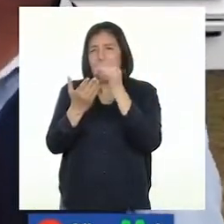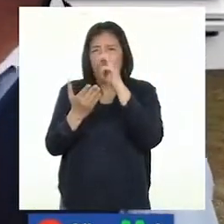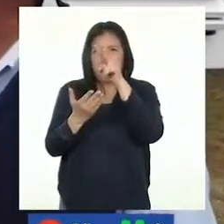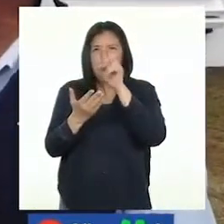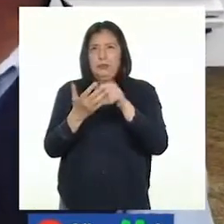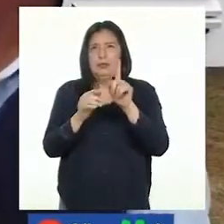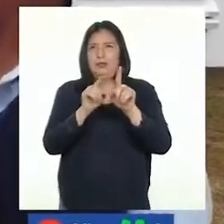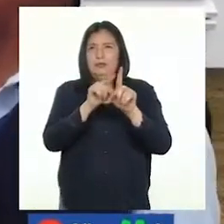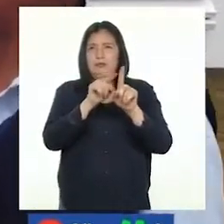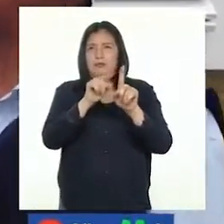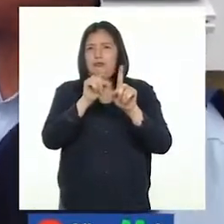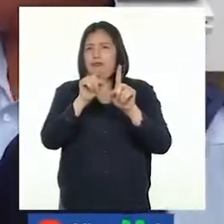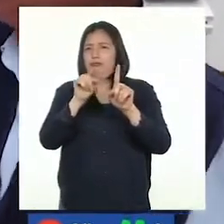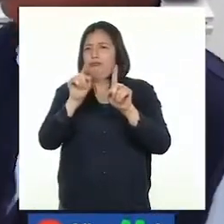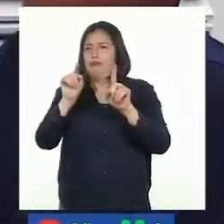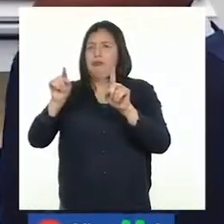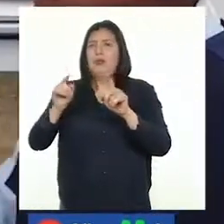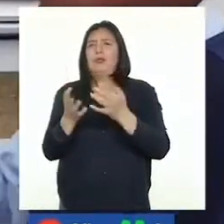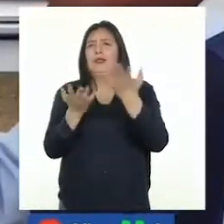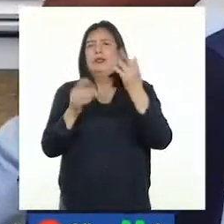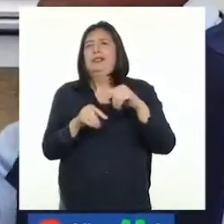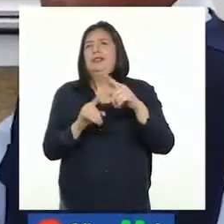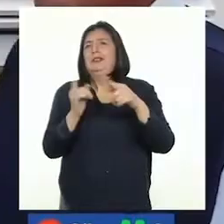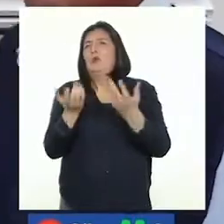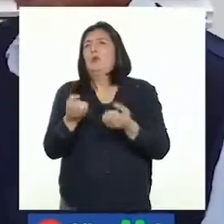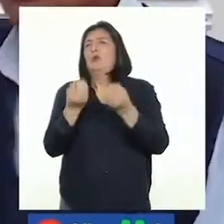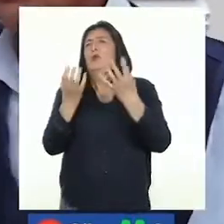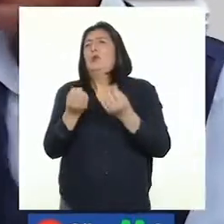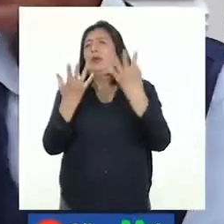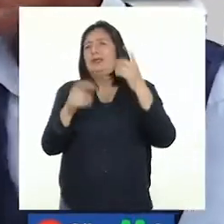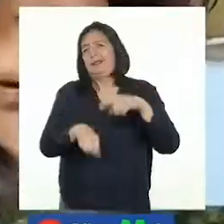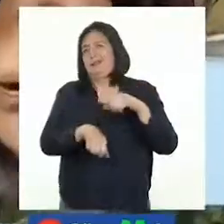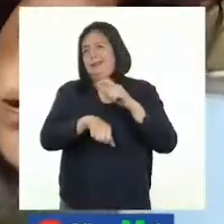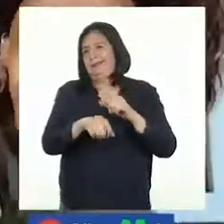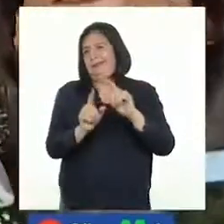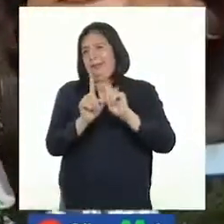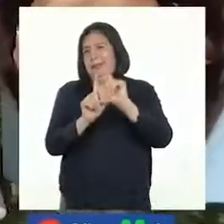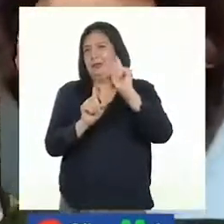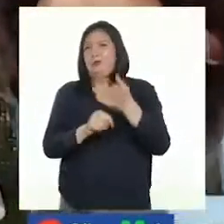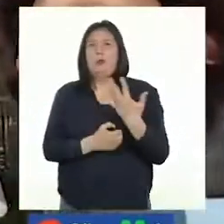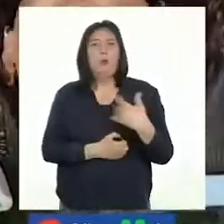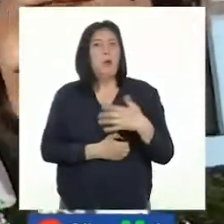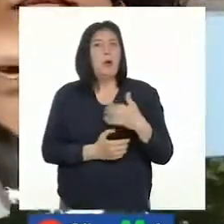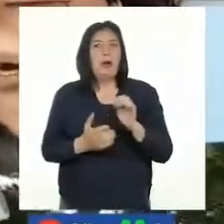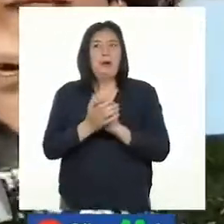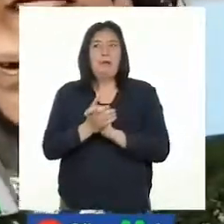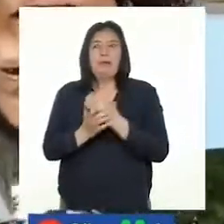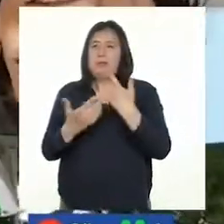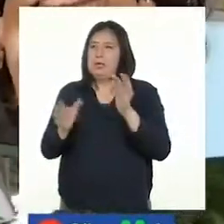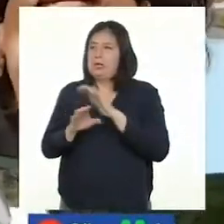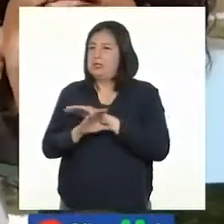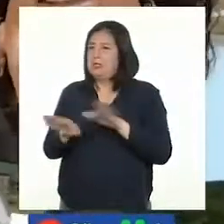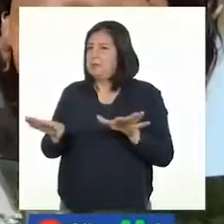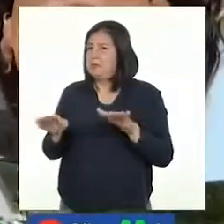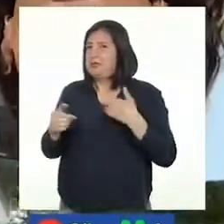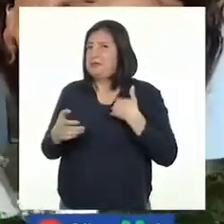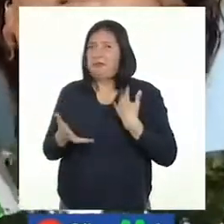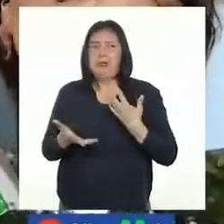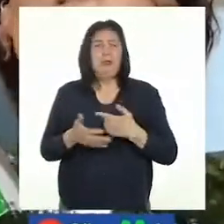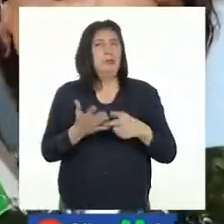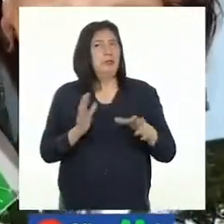a ver el momento que tenemos la temperatura, en qué temperatura estamos en este momento, ¿no? Bueno, amigos, por fin ya terminé mi